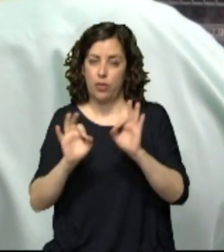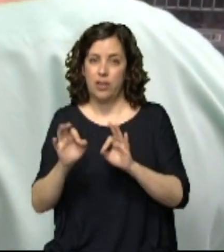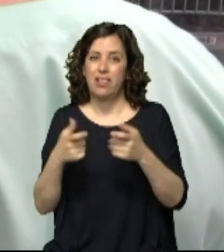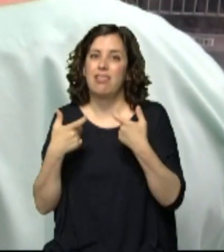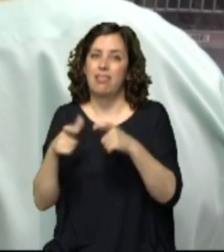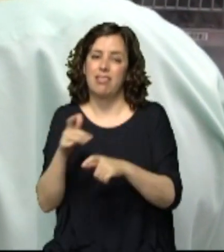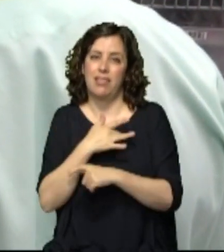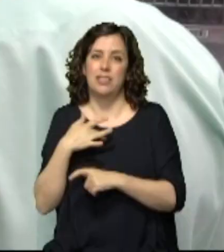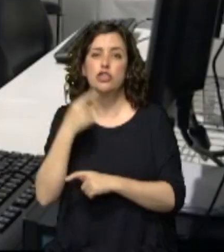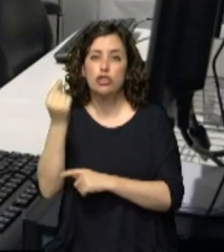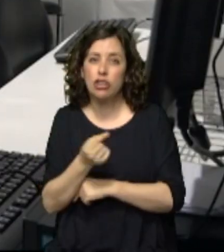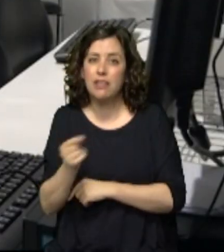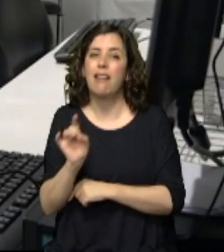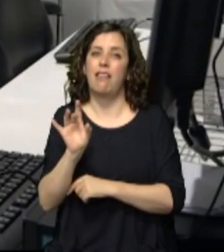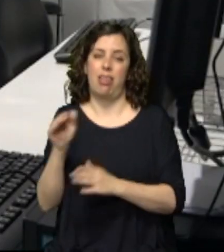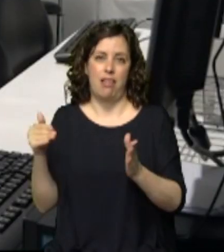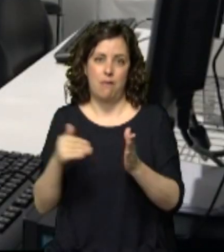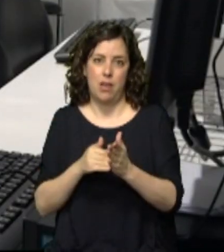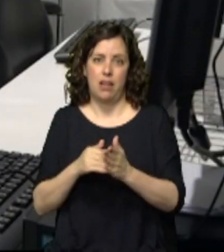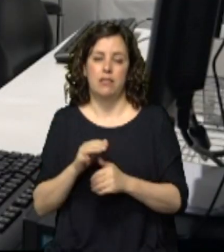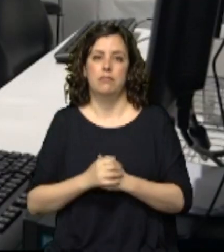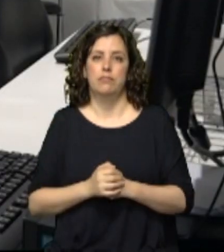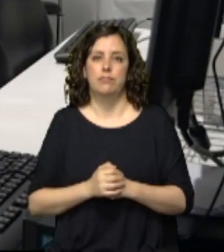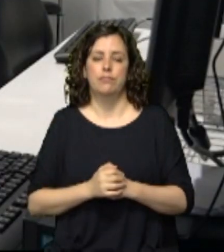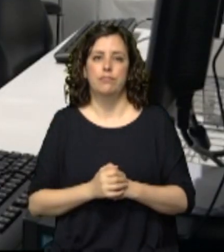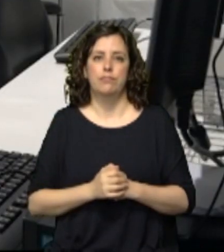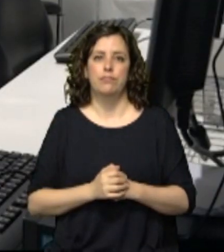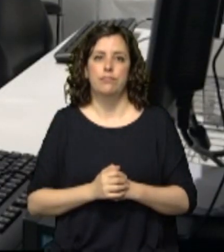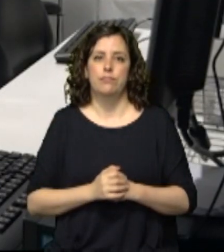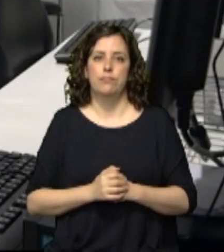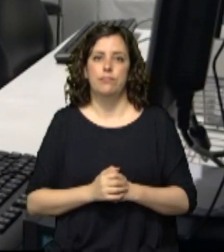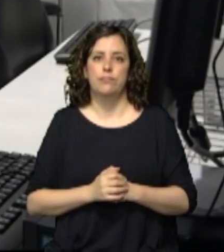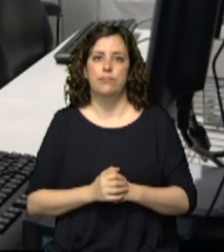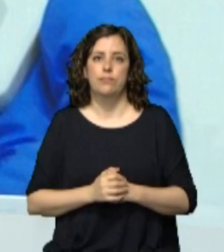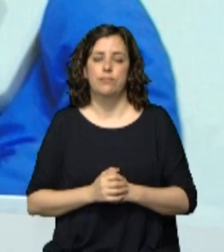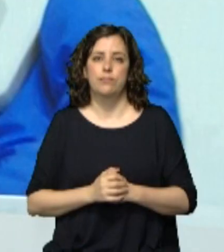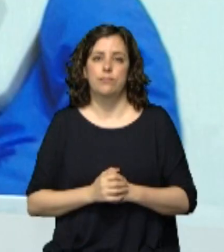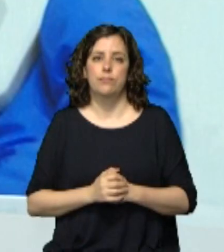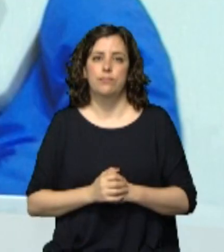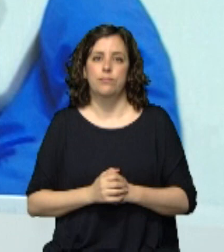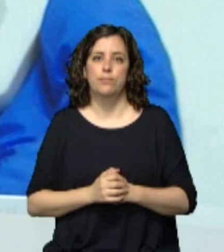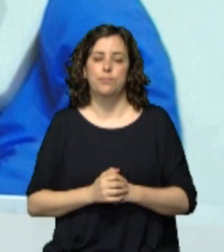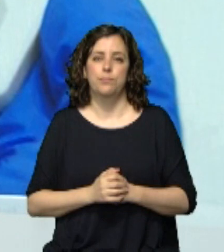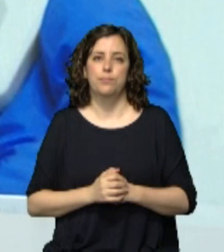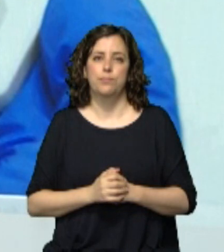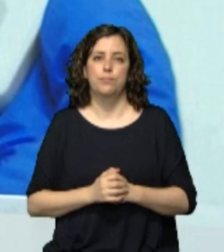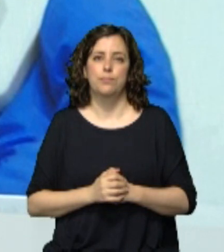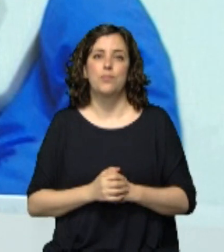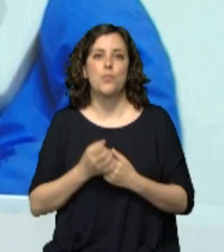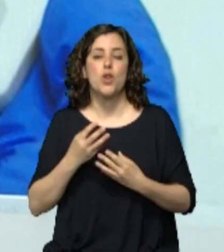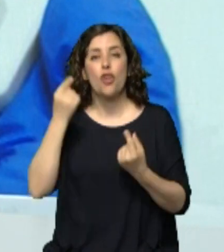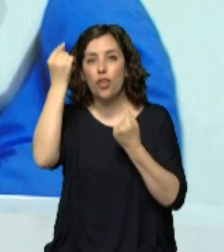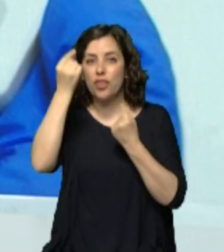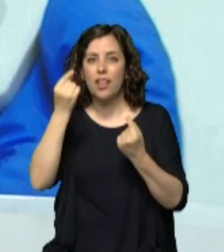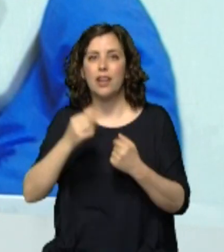15.000 personas, cita el Gobierno en una nota. Bueno, esos son los datos que